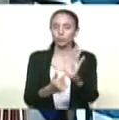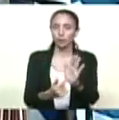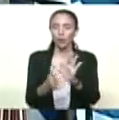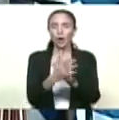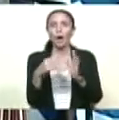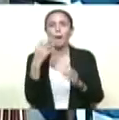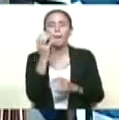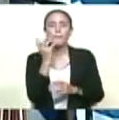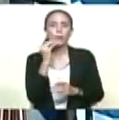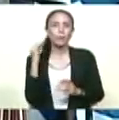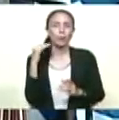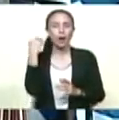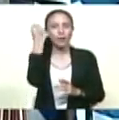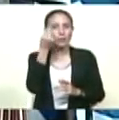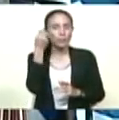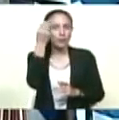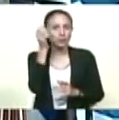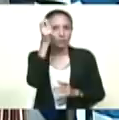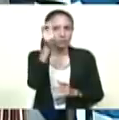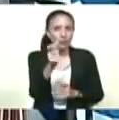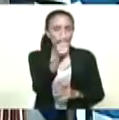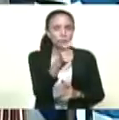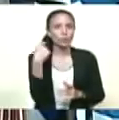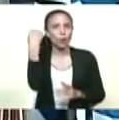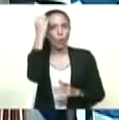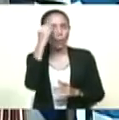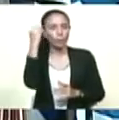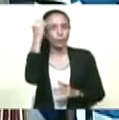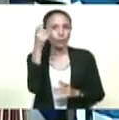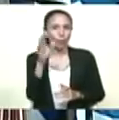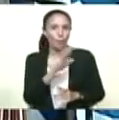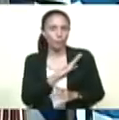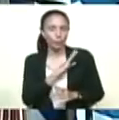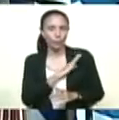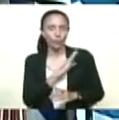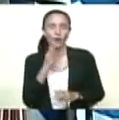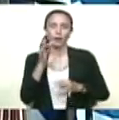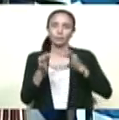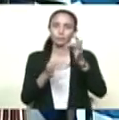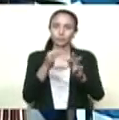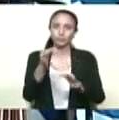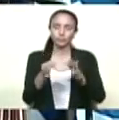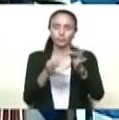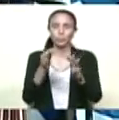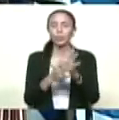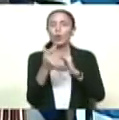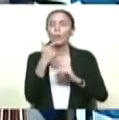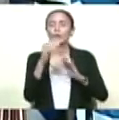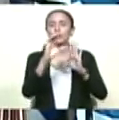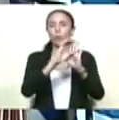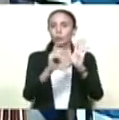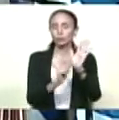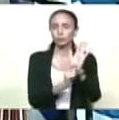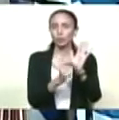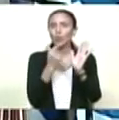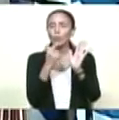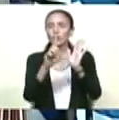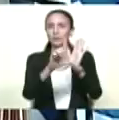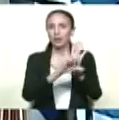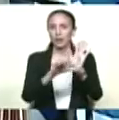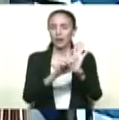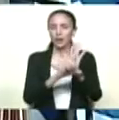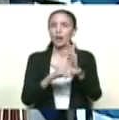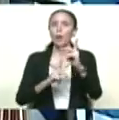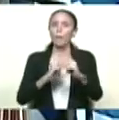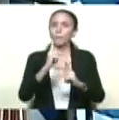pública con el debido respeto inclusive a los implicados en los términos que manda la constitución y la ley el debido